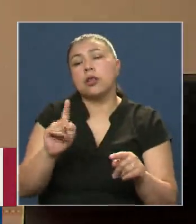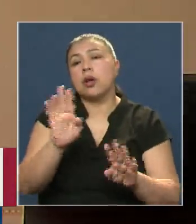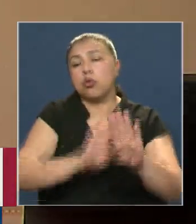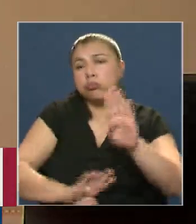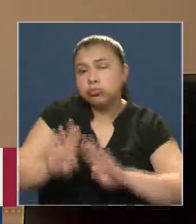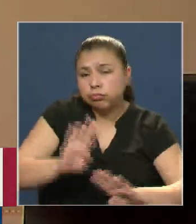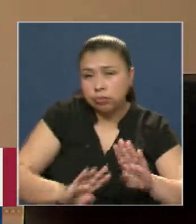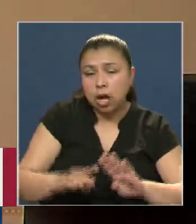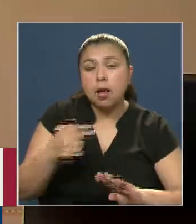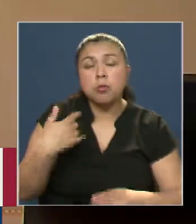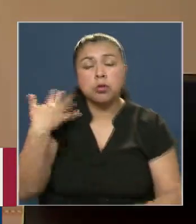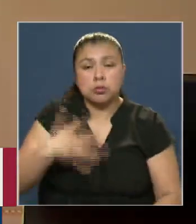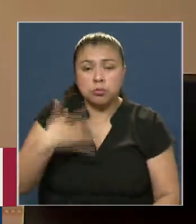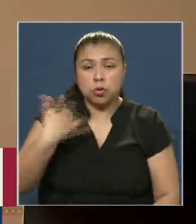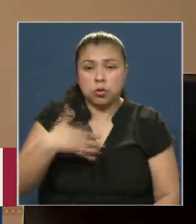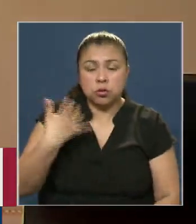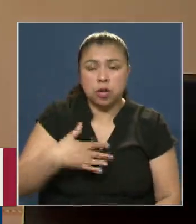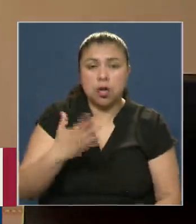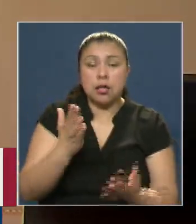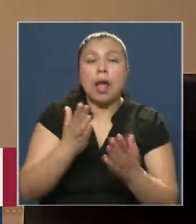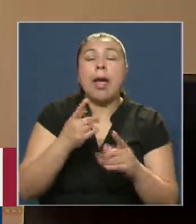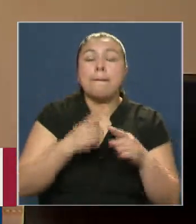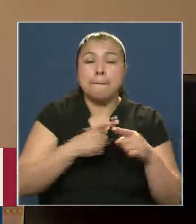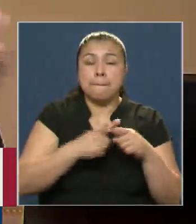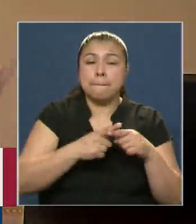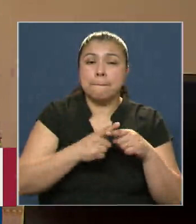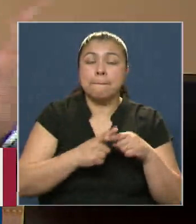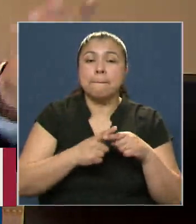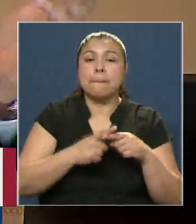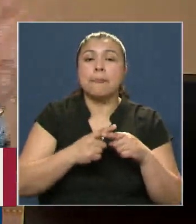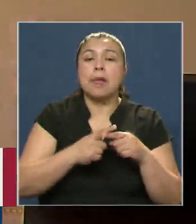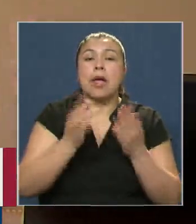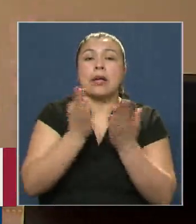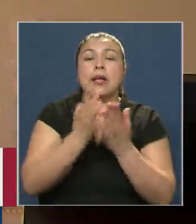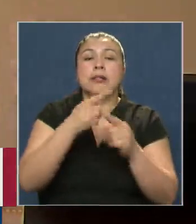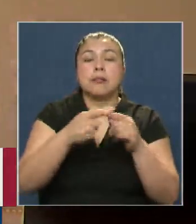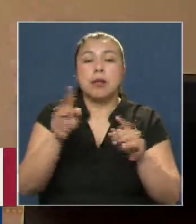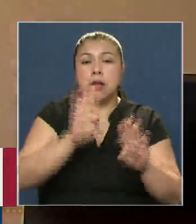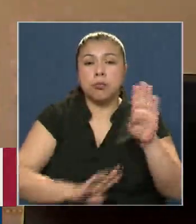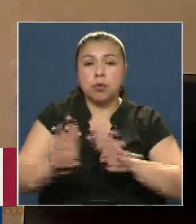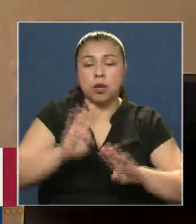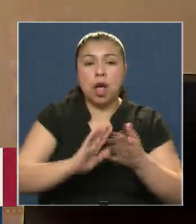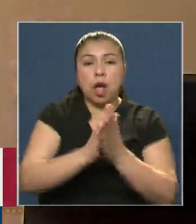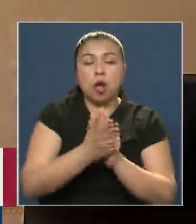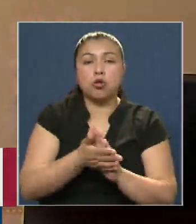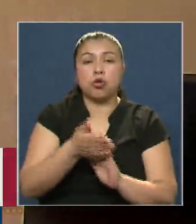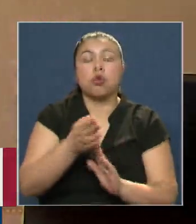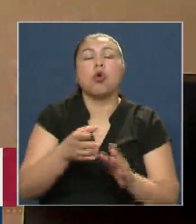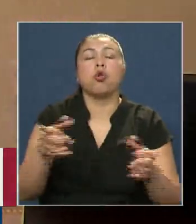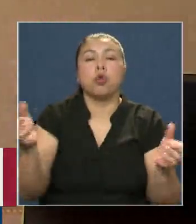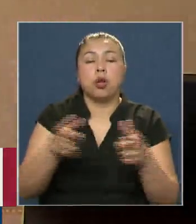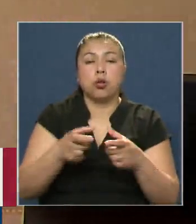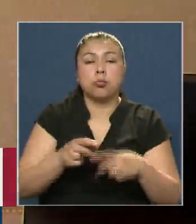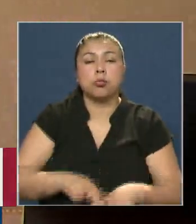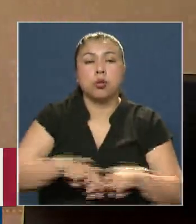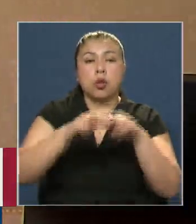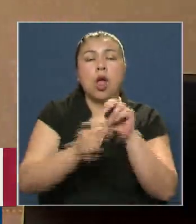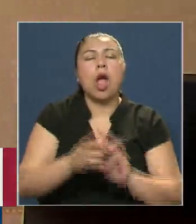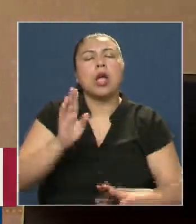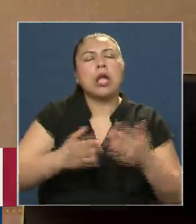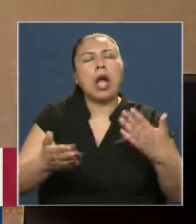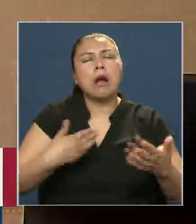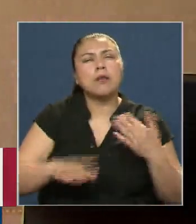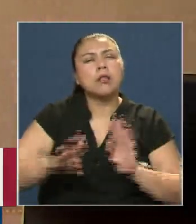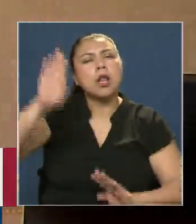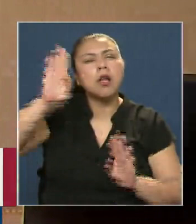tan importante mantener el nombre clase media protegida. Y por lo demás, a todos los de la Comisión de Hacienda, que muchas veces levantan su mano